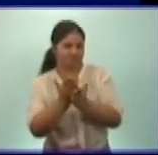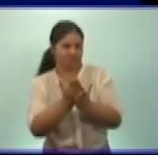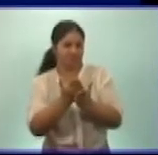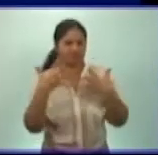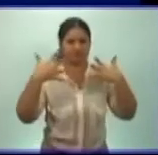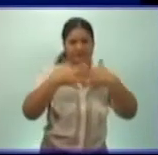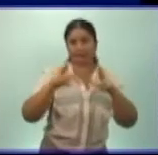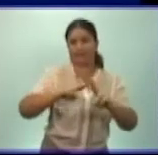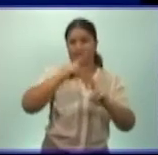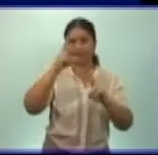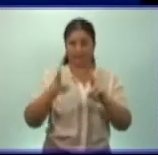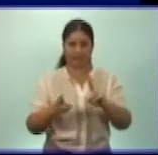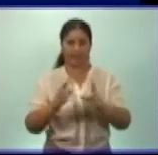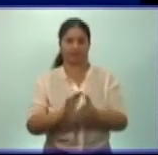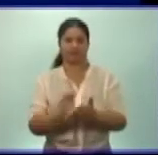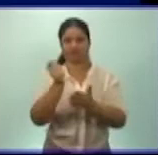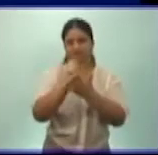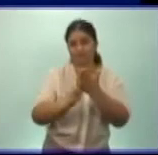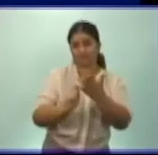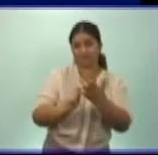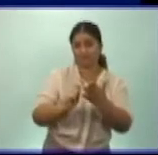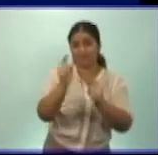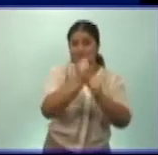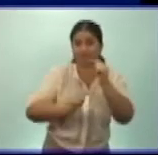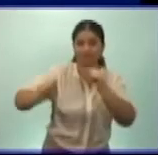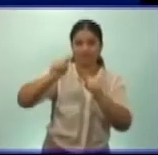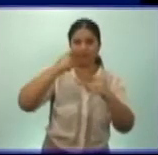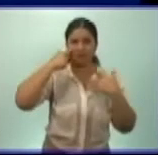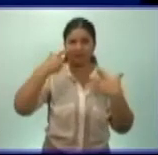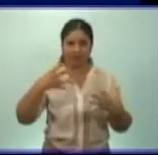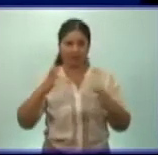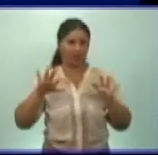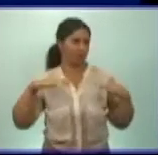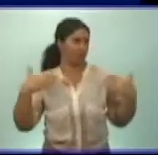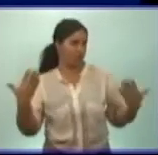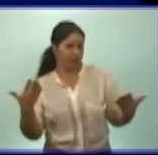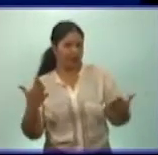importantes y por qué se dice que murió en el escenario.